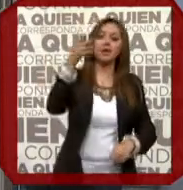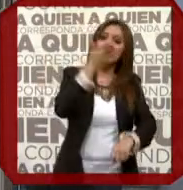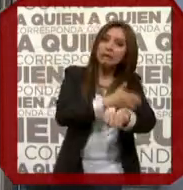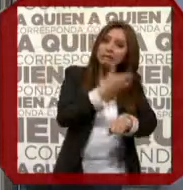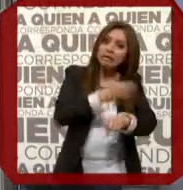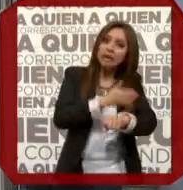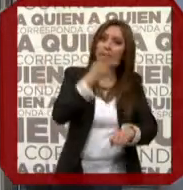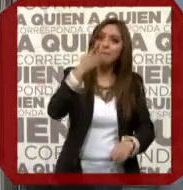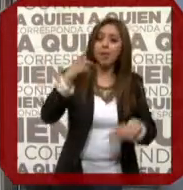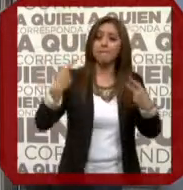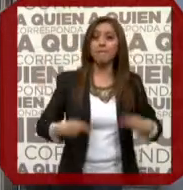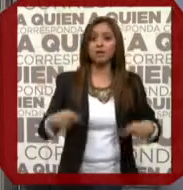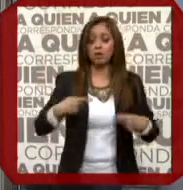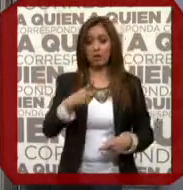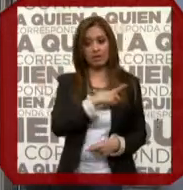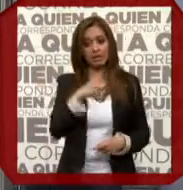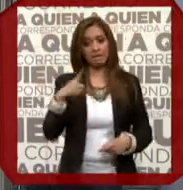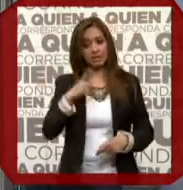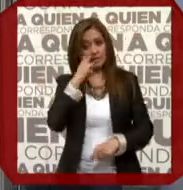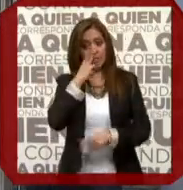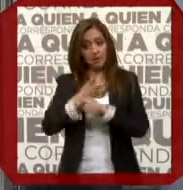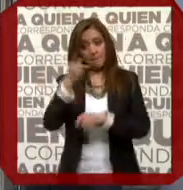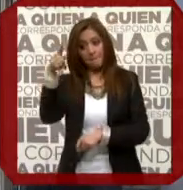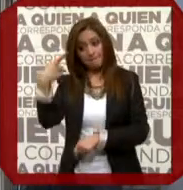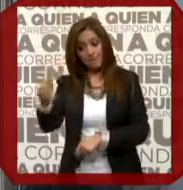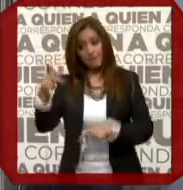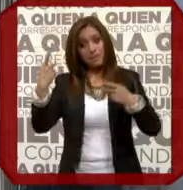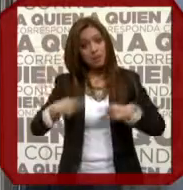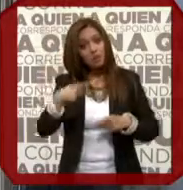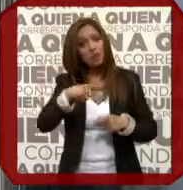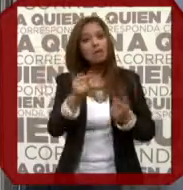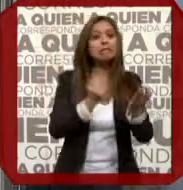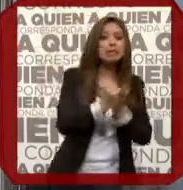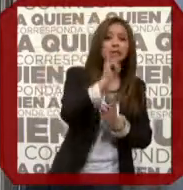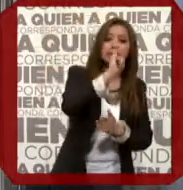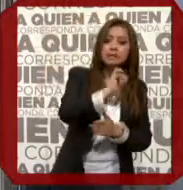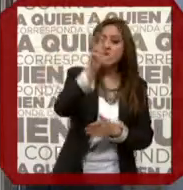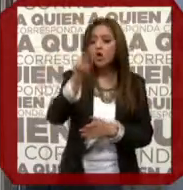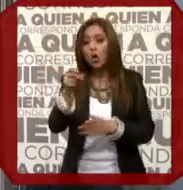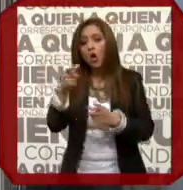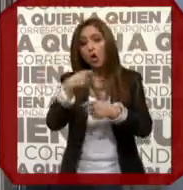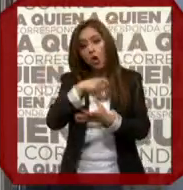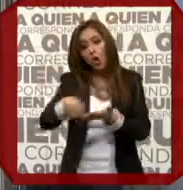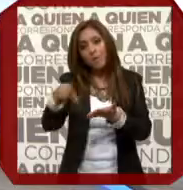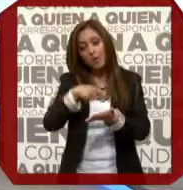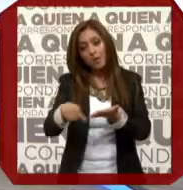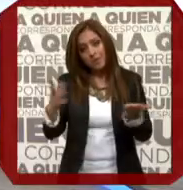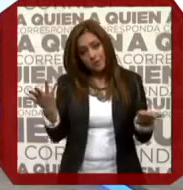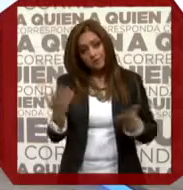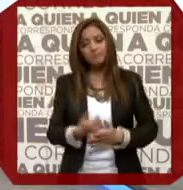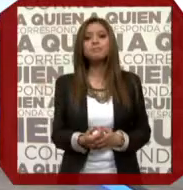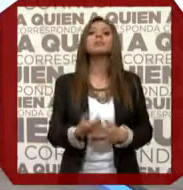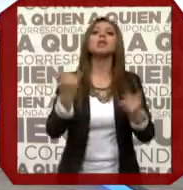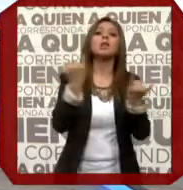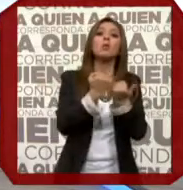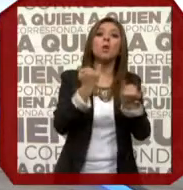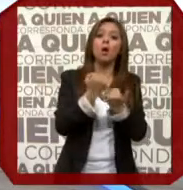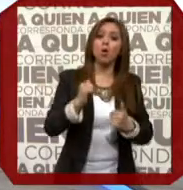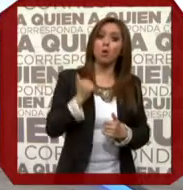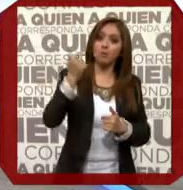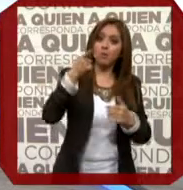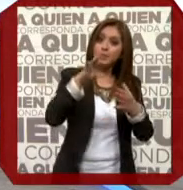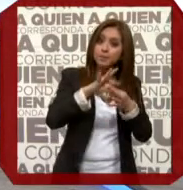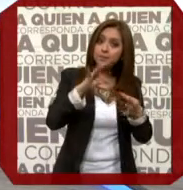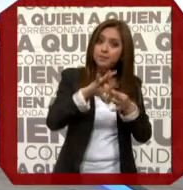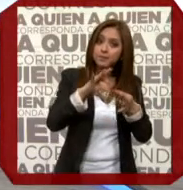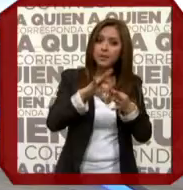gente tiene la responsabilidad también, porque es la misma gente quien decide si compra o no estos artículos. Señor Jorge, también aprovechando en otro tema,